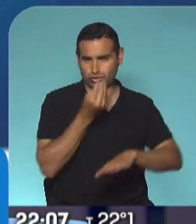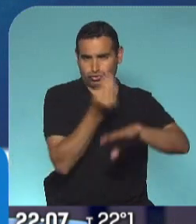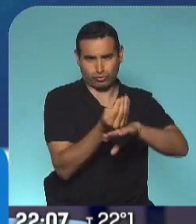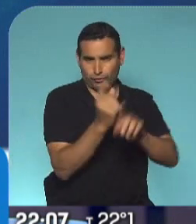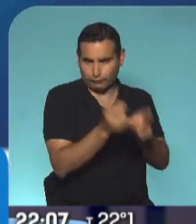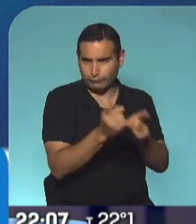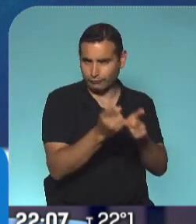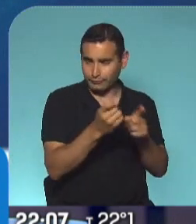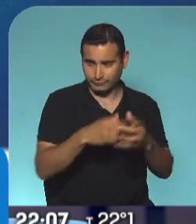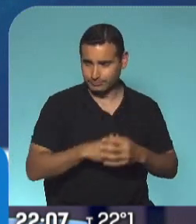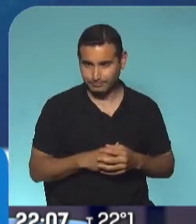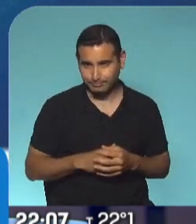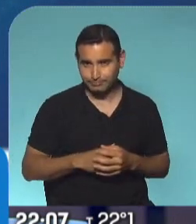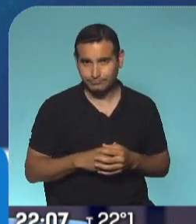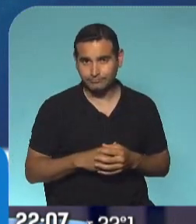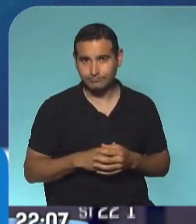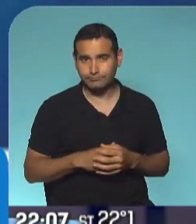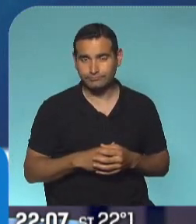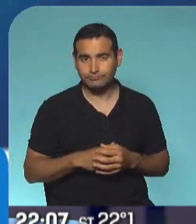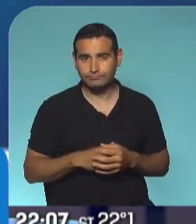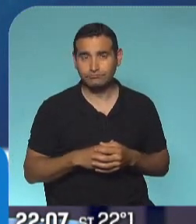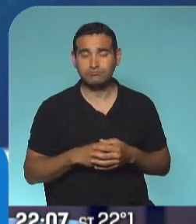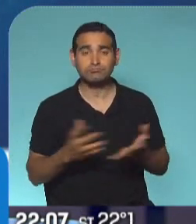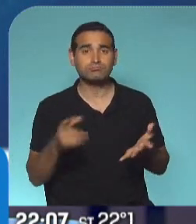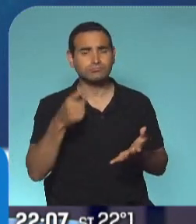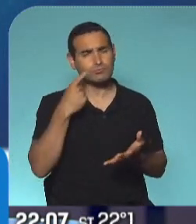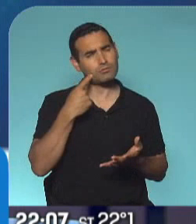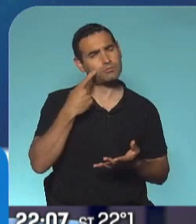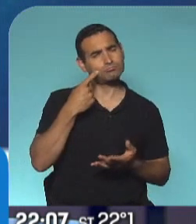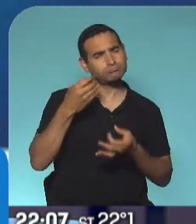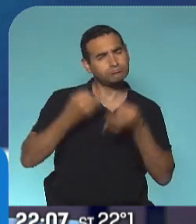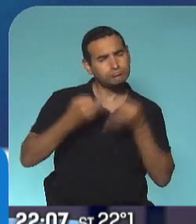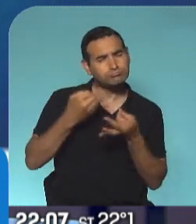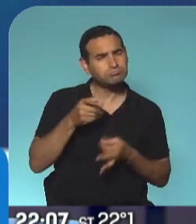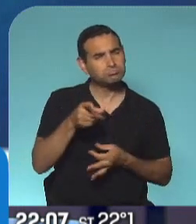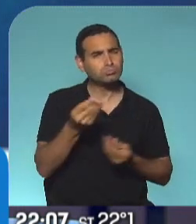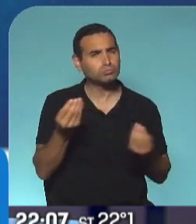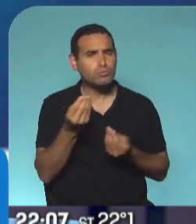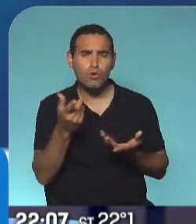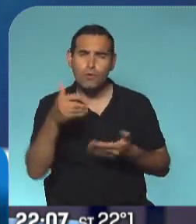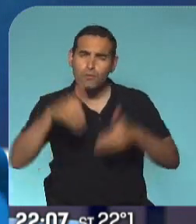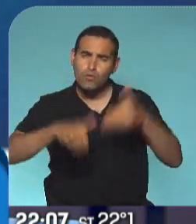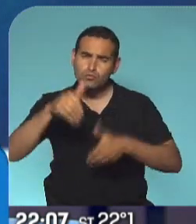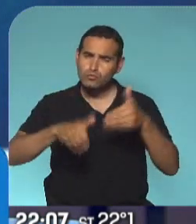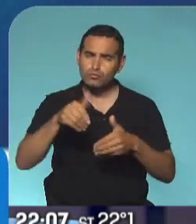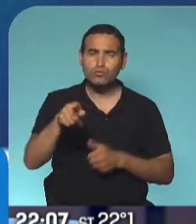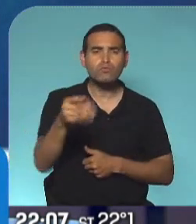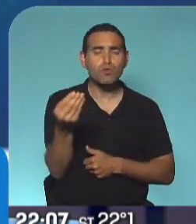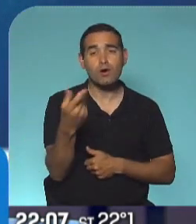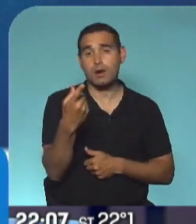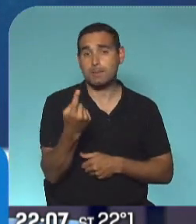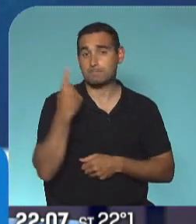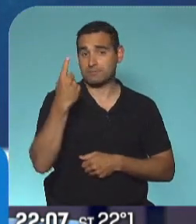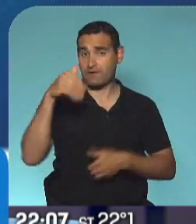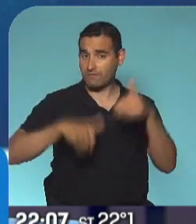gobierno. Ahora bien, cuando evaluamos ¿cómo fueron los comicios? En la primera